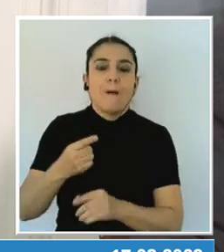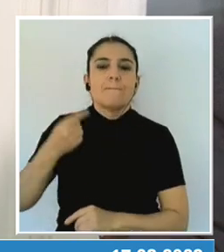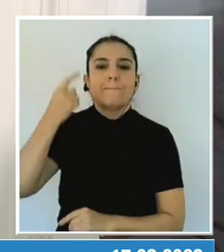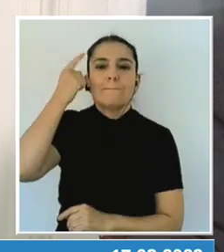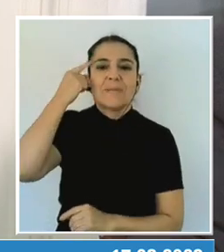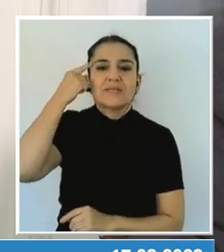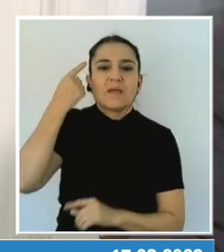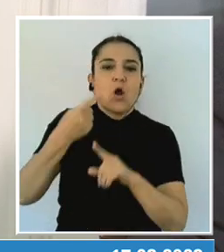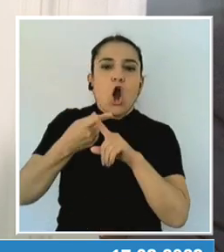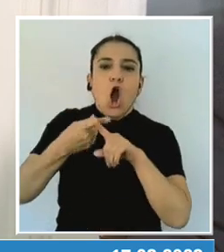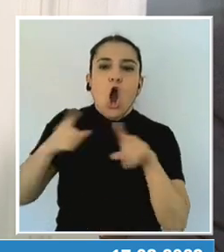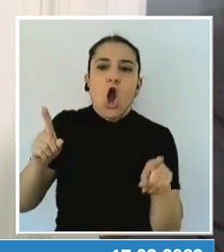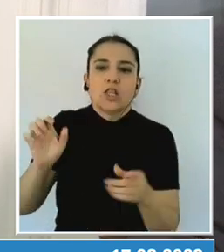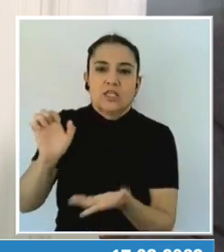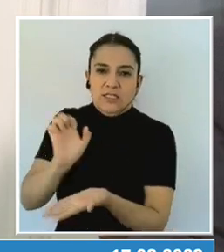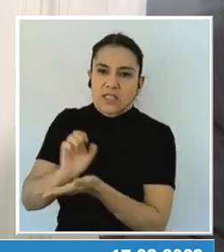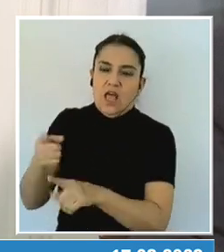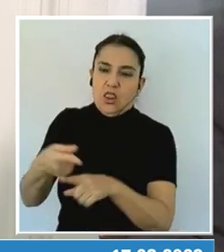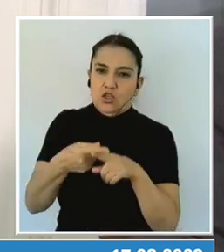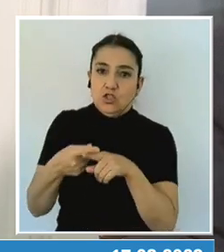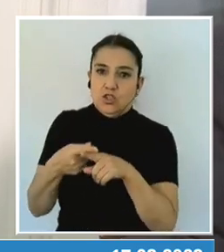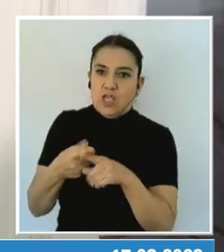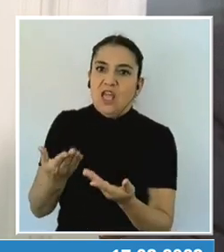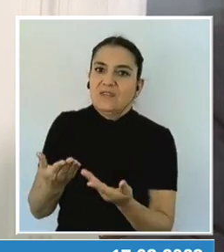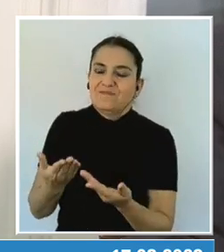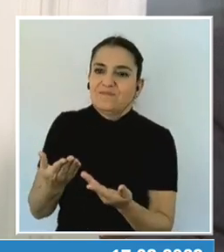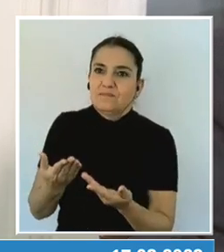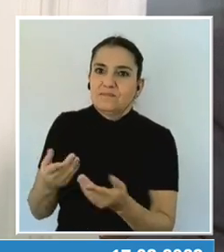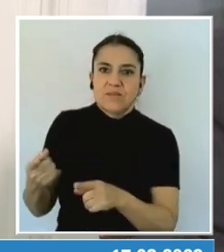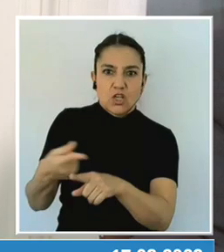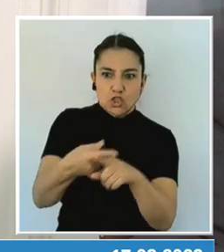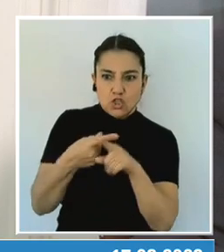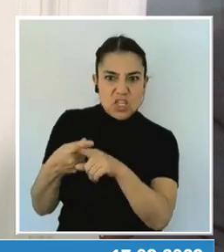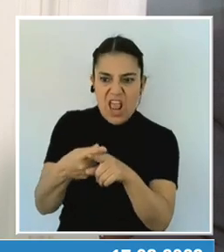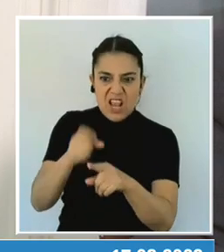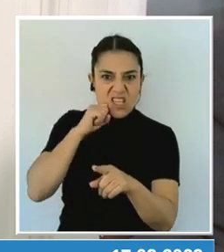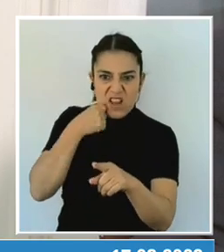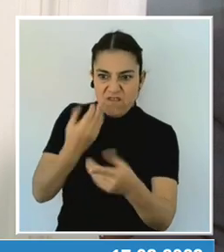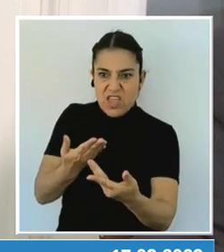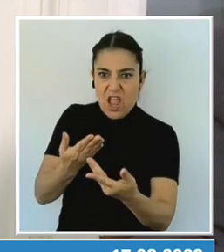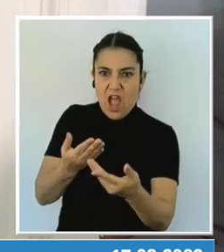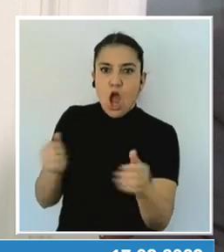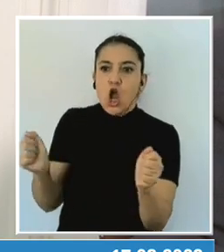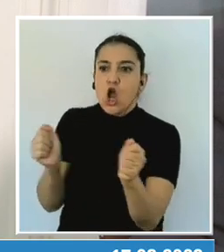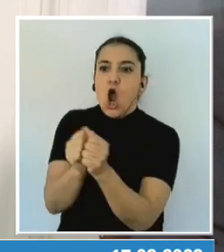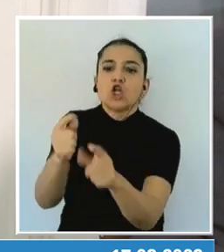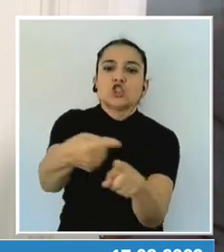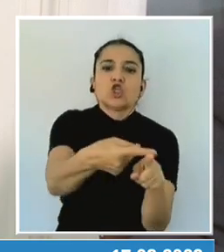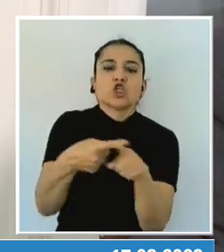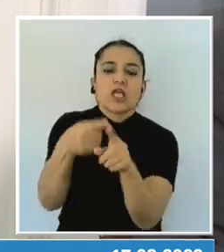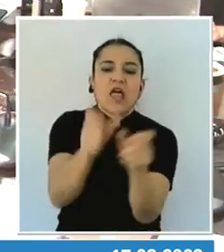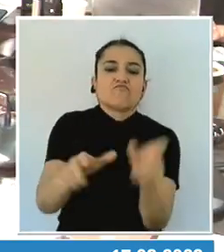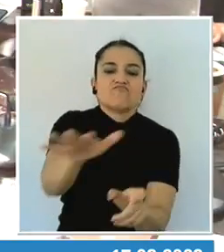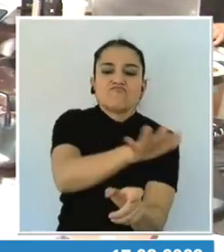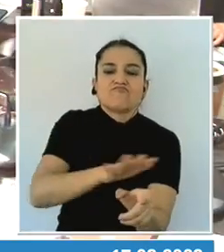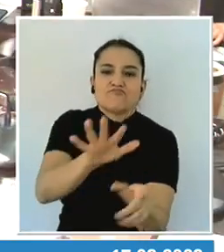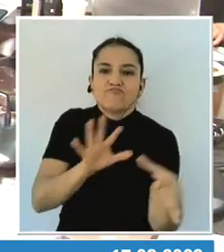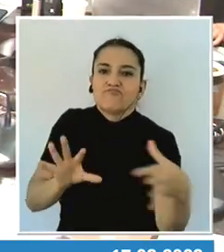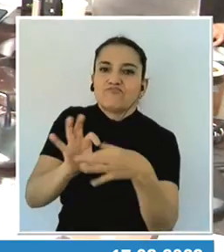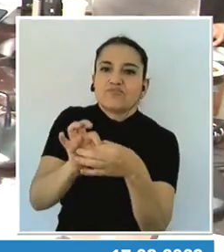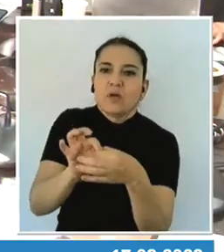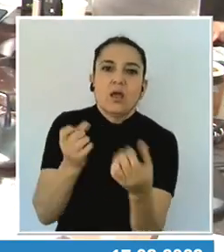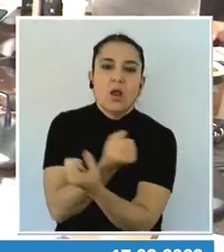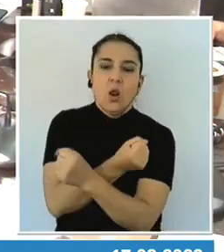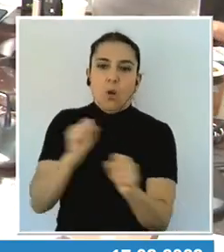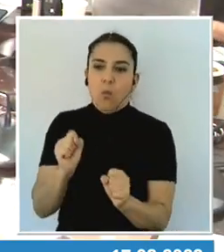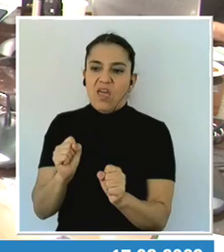social. Pero si es social, tiene que ser con la sociedad. No puede ser una estatización del bien común. Eso no